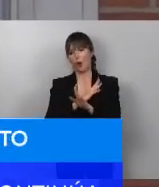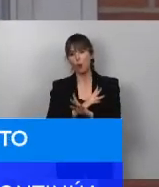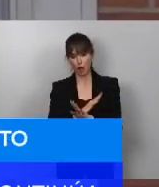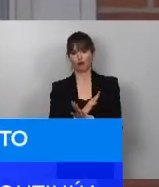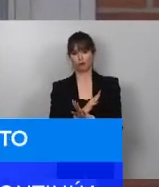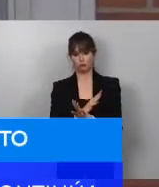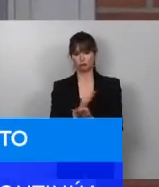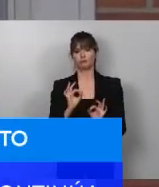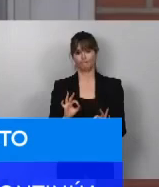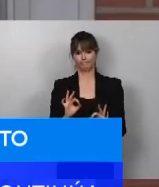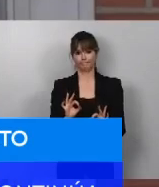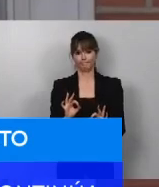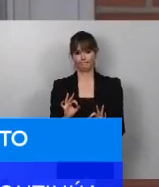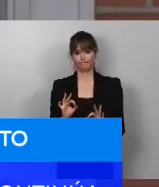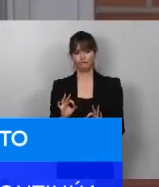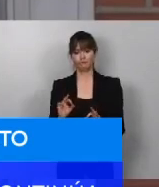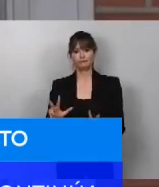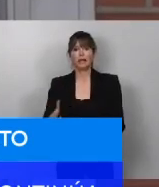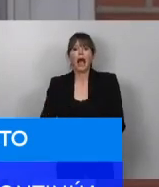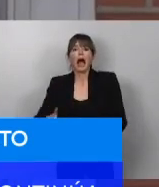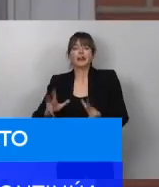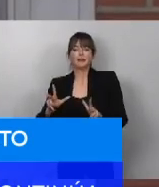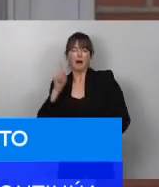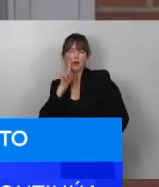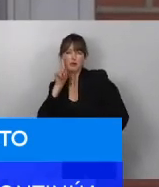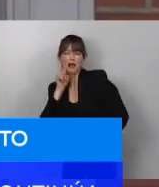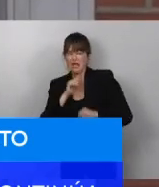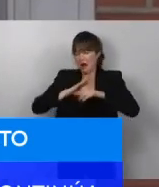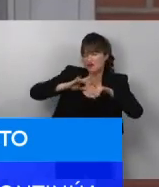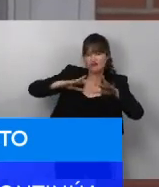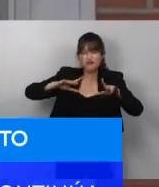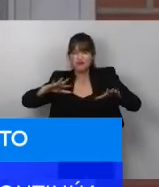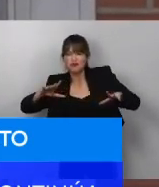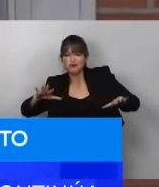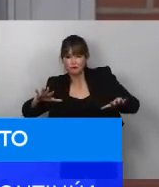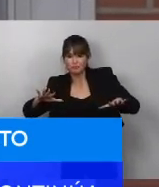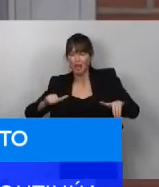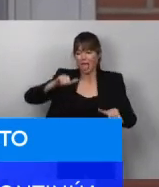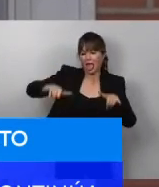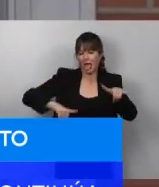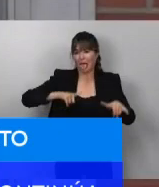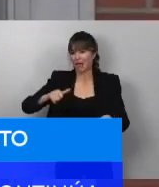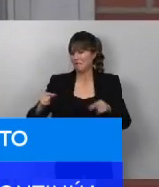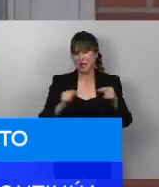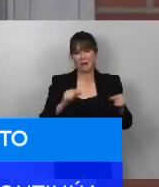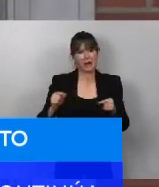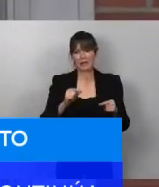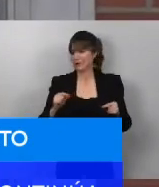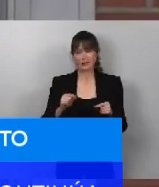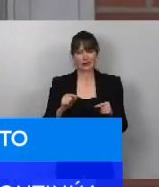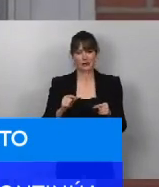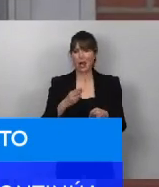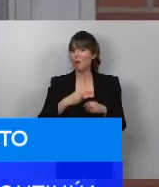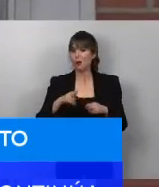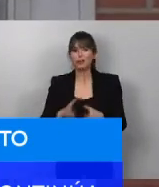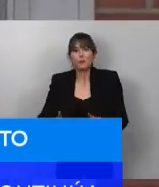juego si consentimos que los bulos deliberados dirigen o dirijan el debate político si